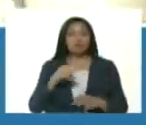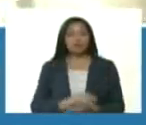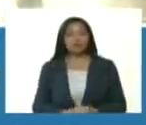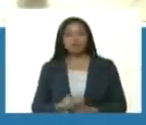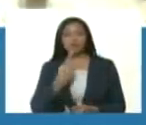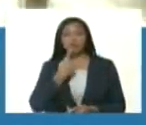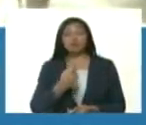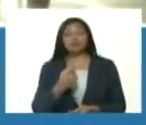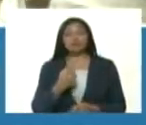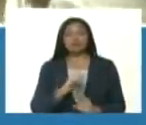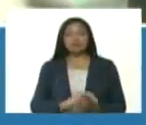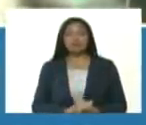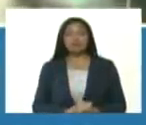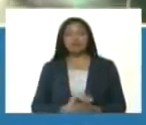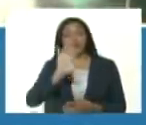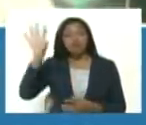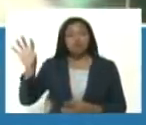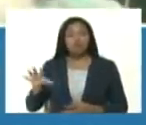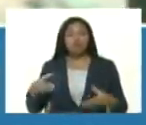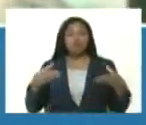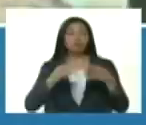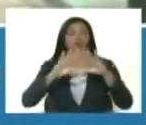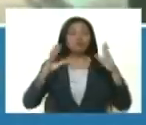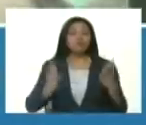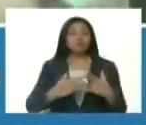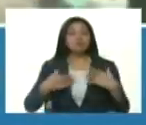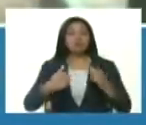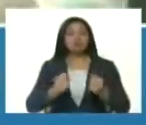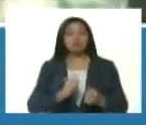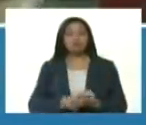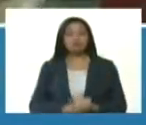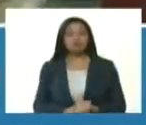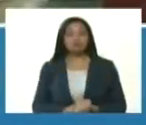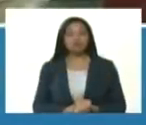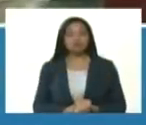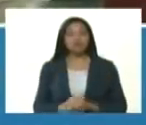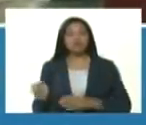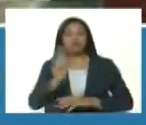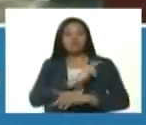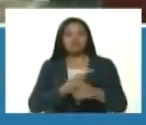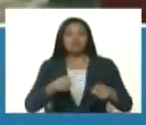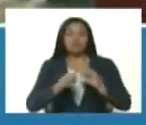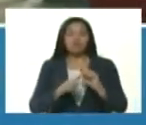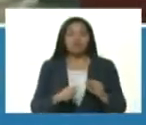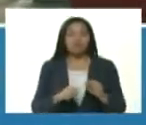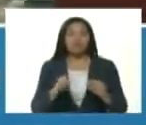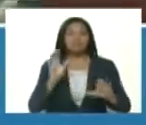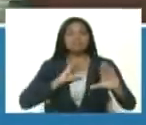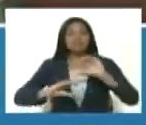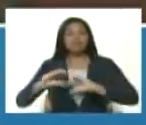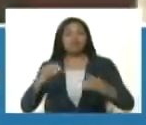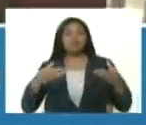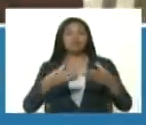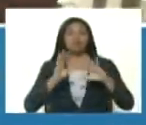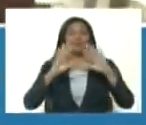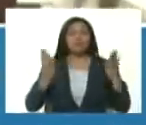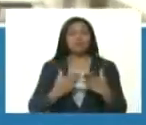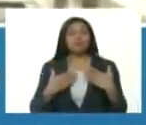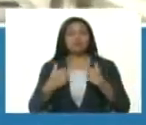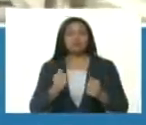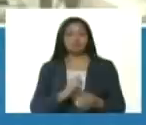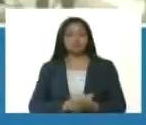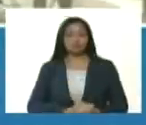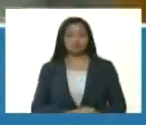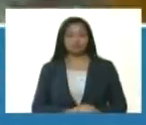dicen los países y la Organización Mundial de la Salud, la poderosa y muy científica Organización Mundial de la